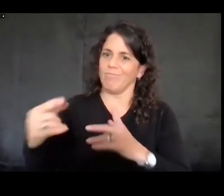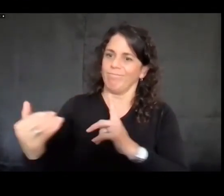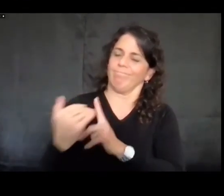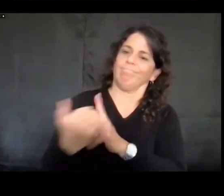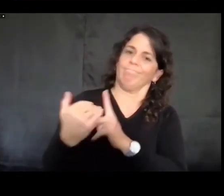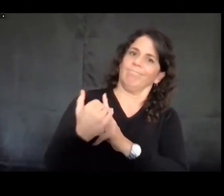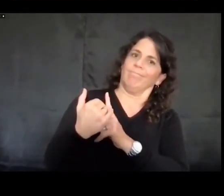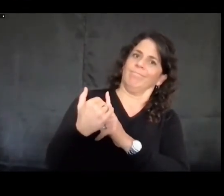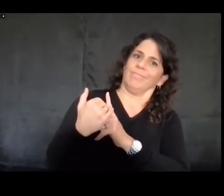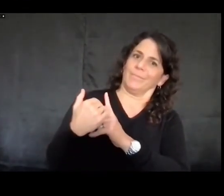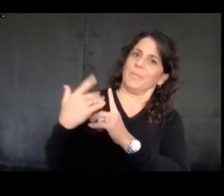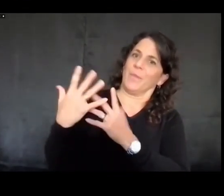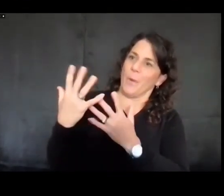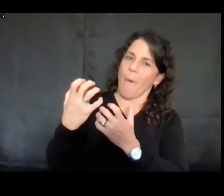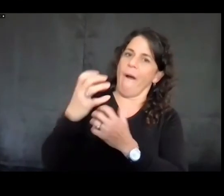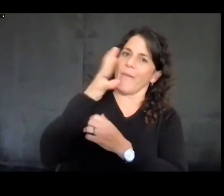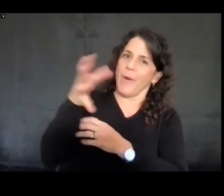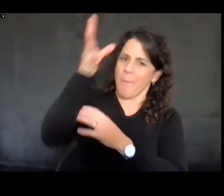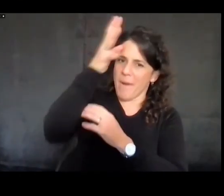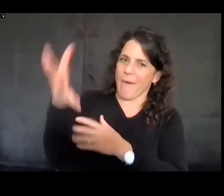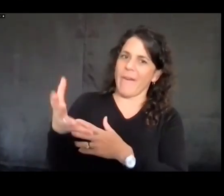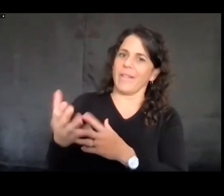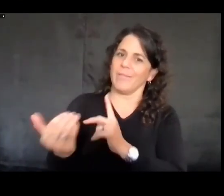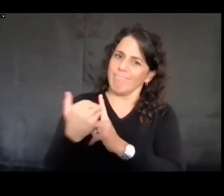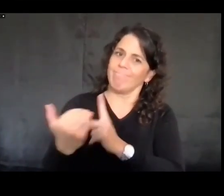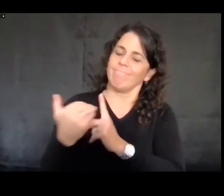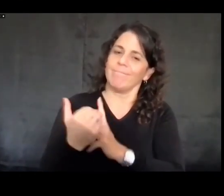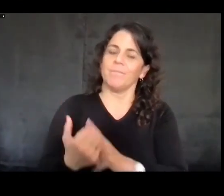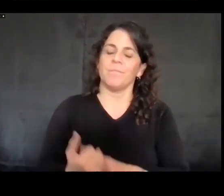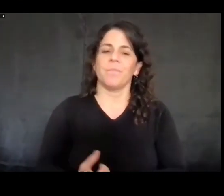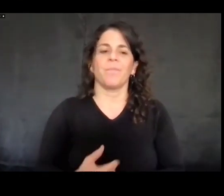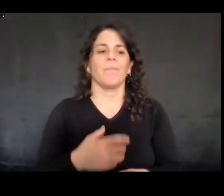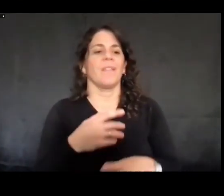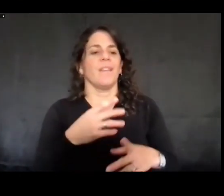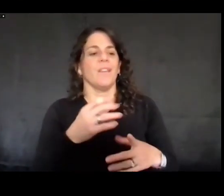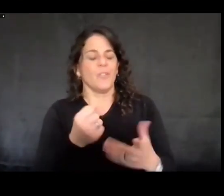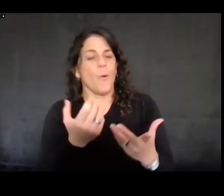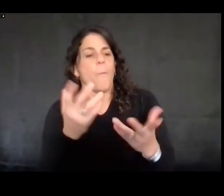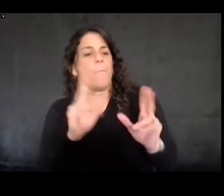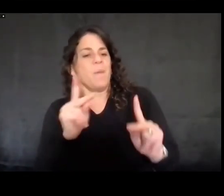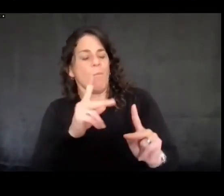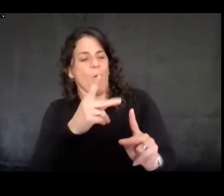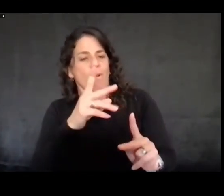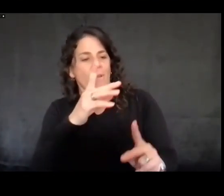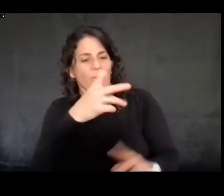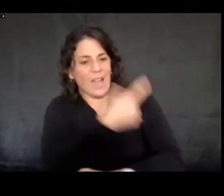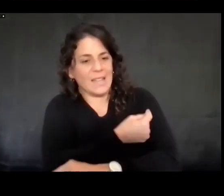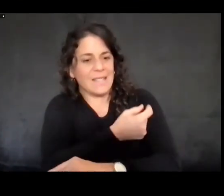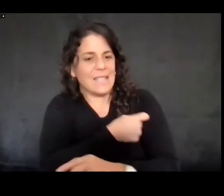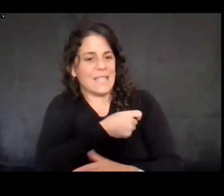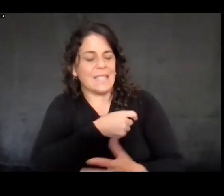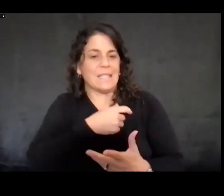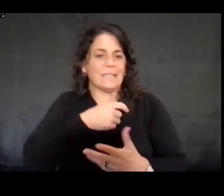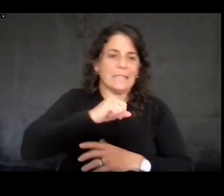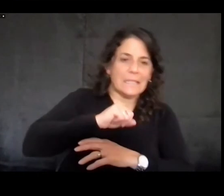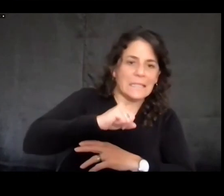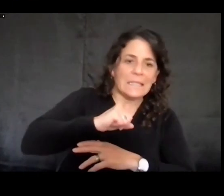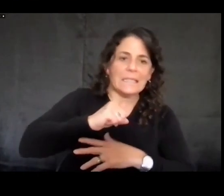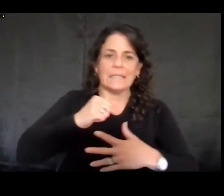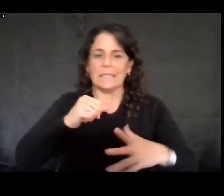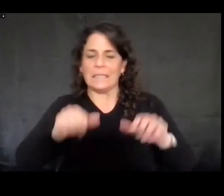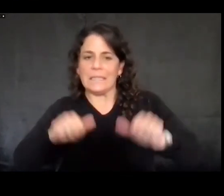que aconsejan enfocar esa conversación de los seres con vídeos como las vacunas y cómo convencer